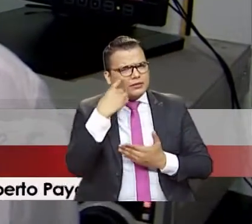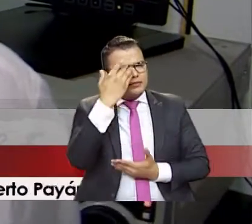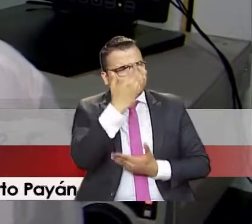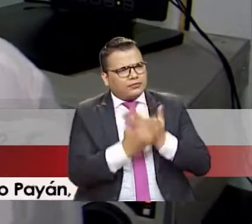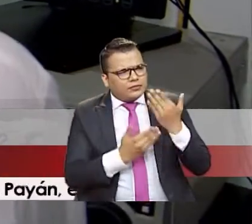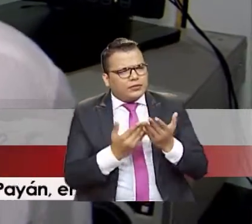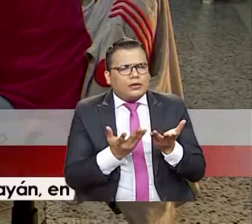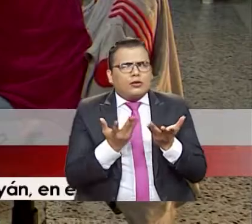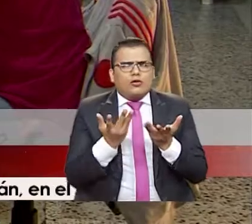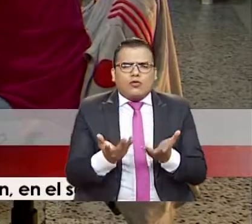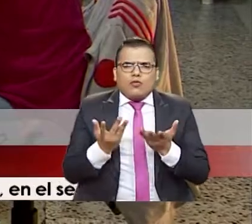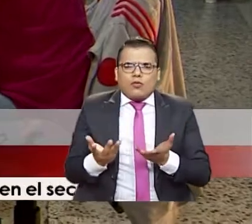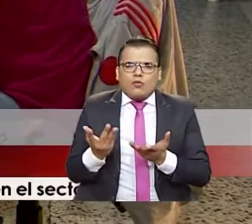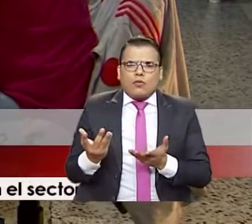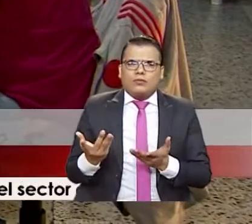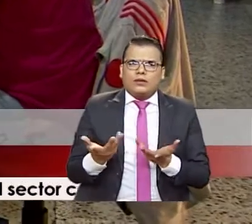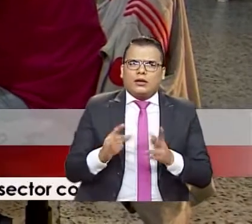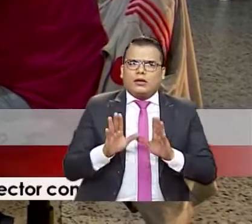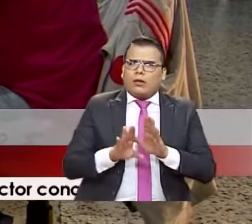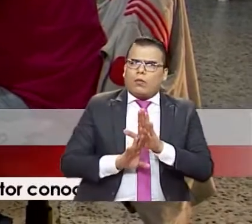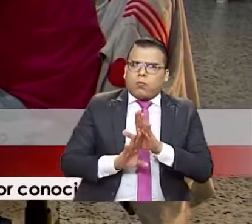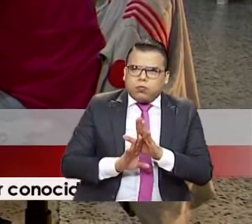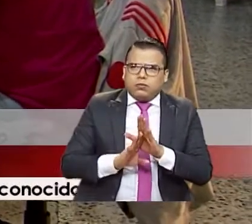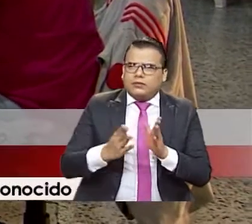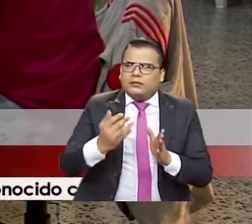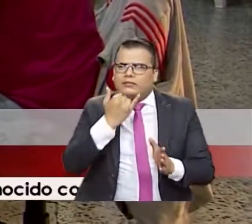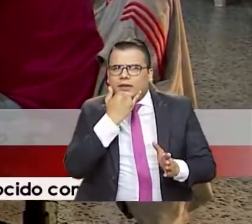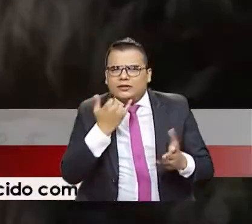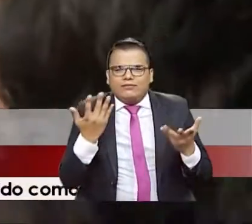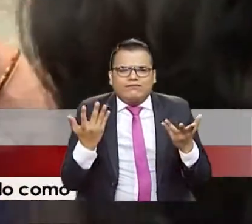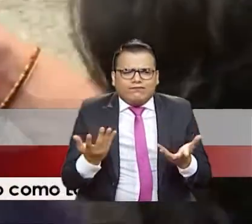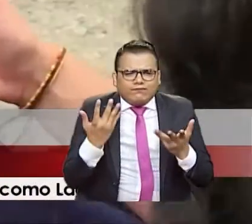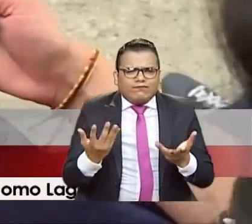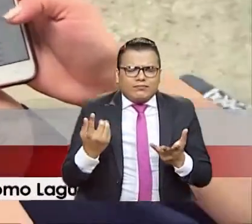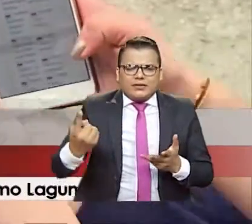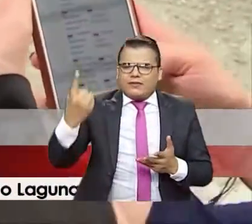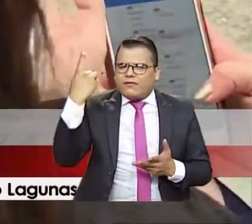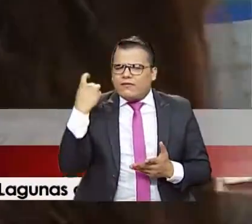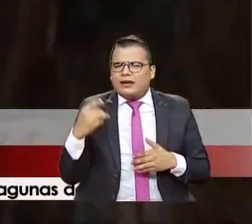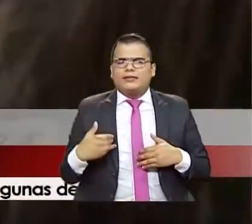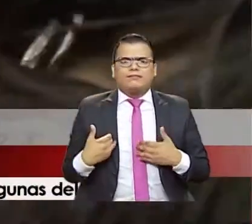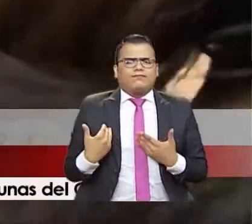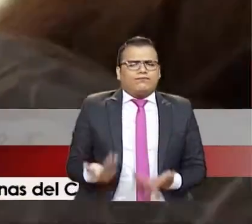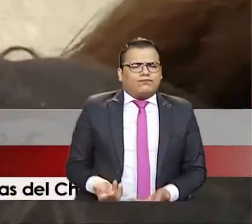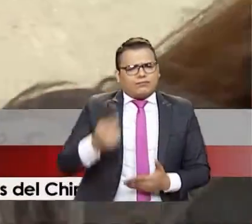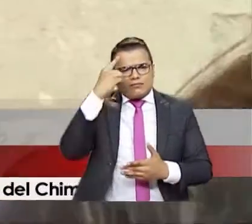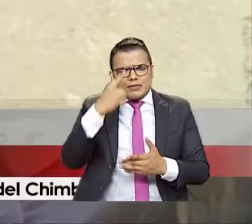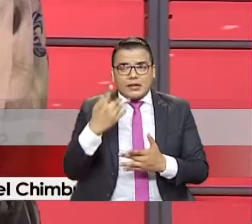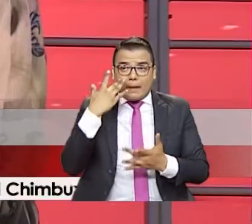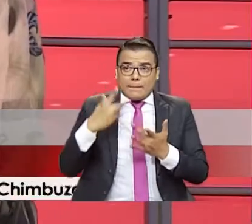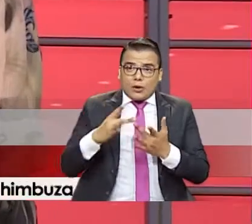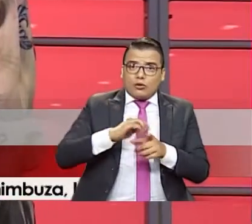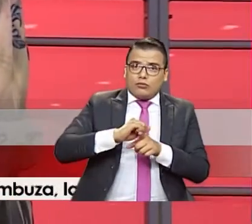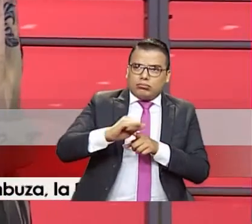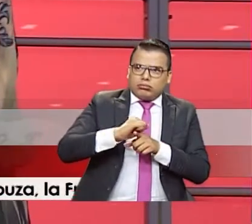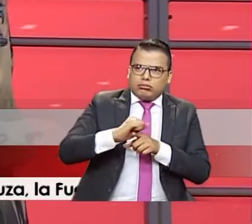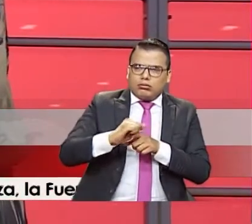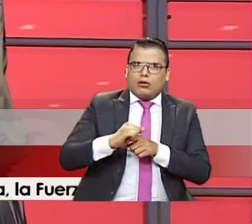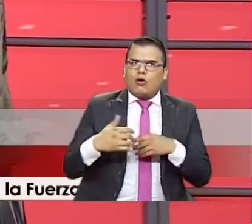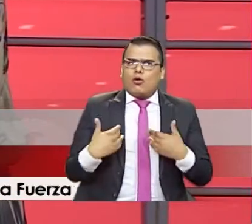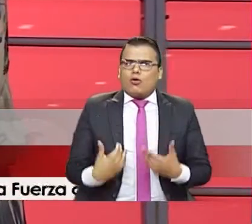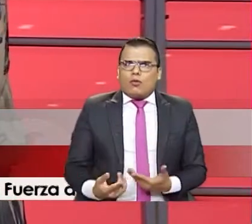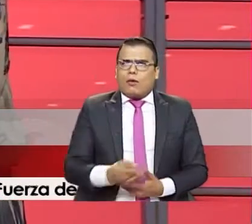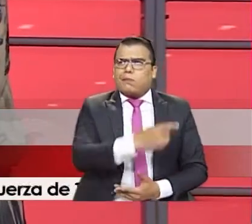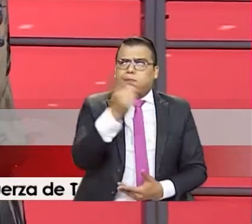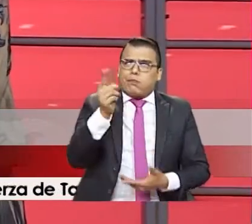por qué está pasando porque estamos quietos como sector que necesitamos hacer cuáles son las mejores prácticas internacionales colombia